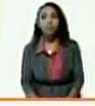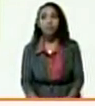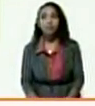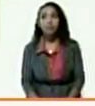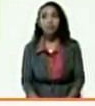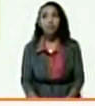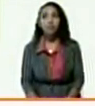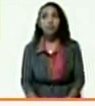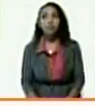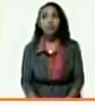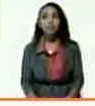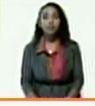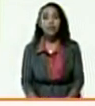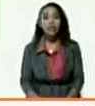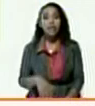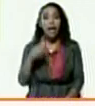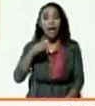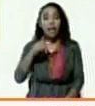Tenemos